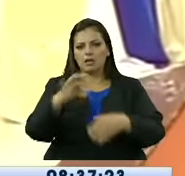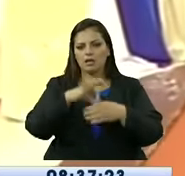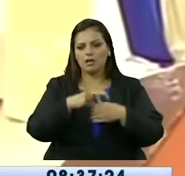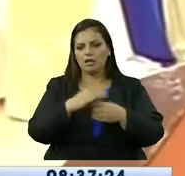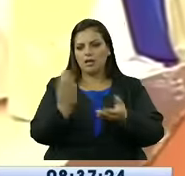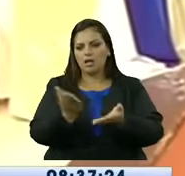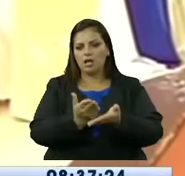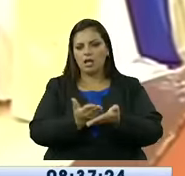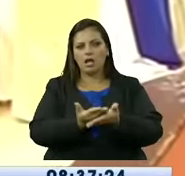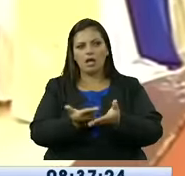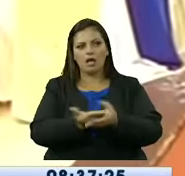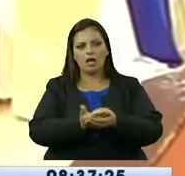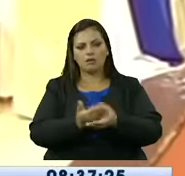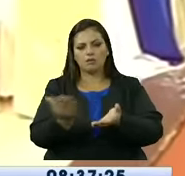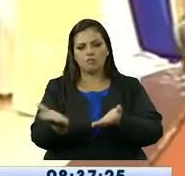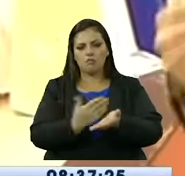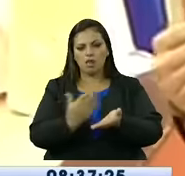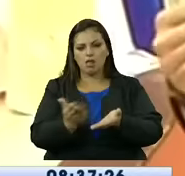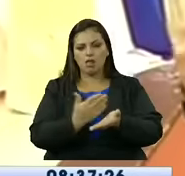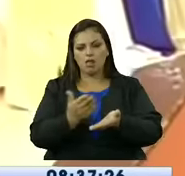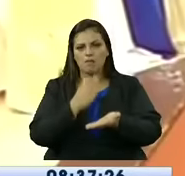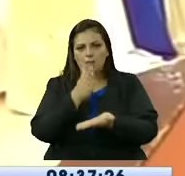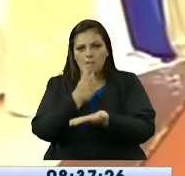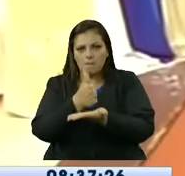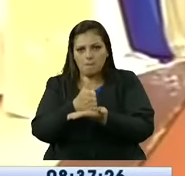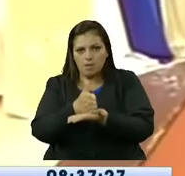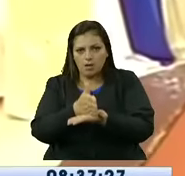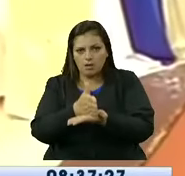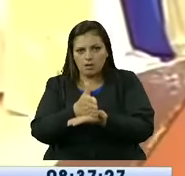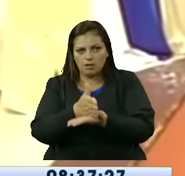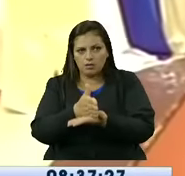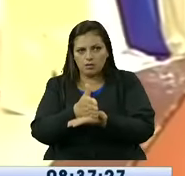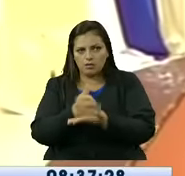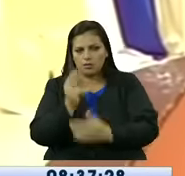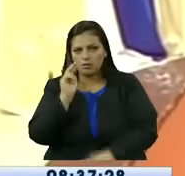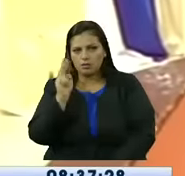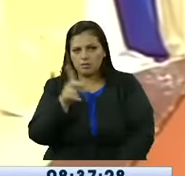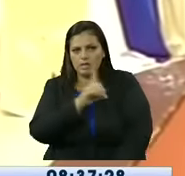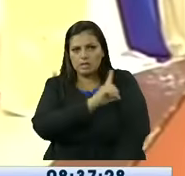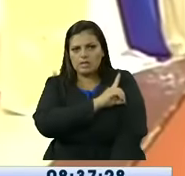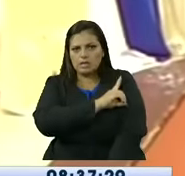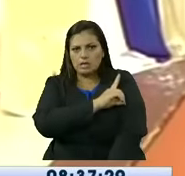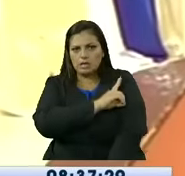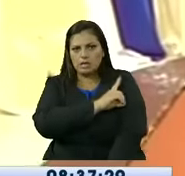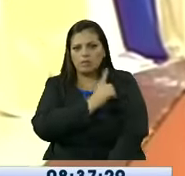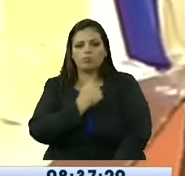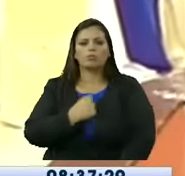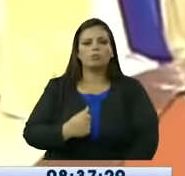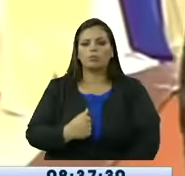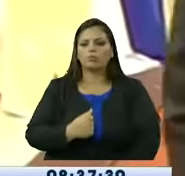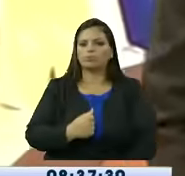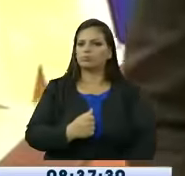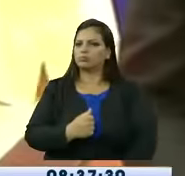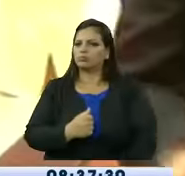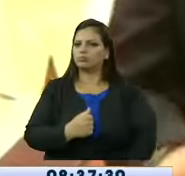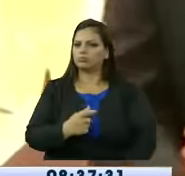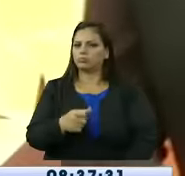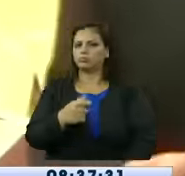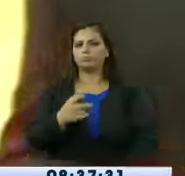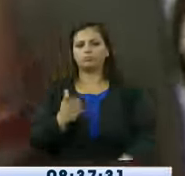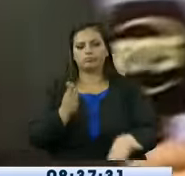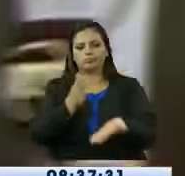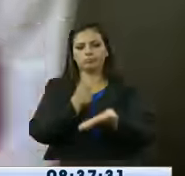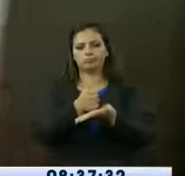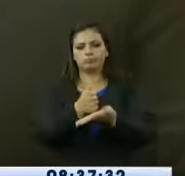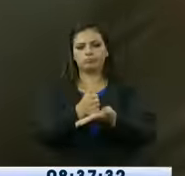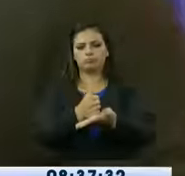actas, frente a un solo delegado que es representante de uno de los movimientos políticos. Desde tempranas horas se instaló